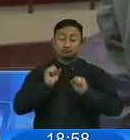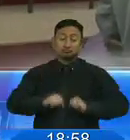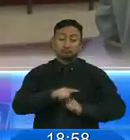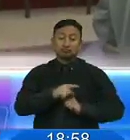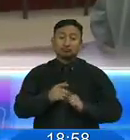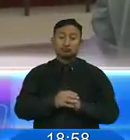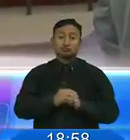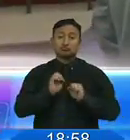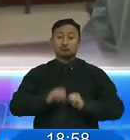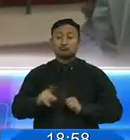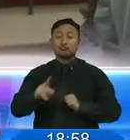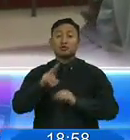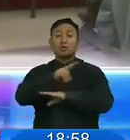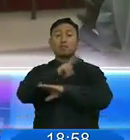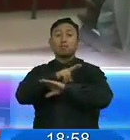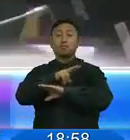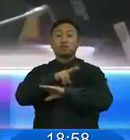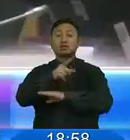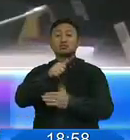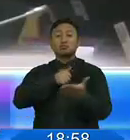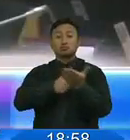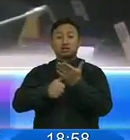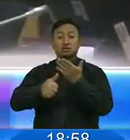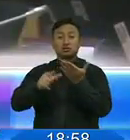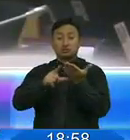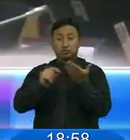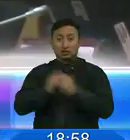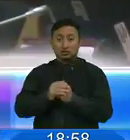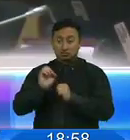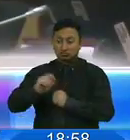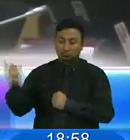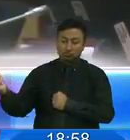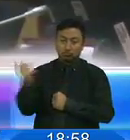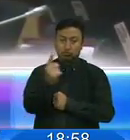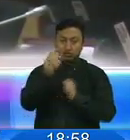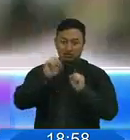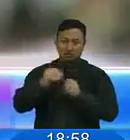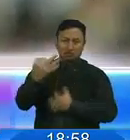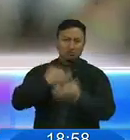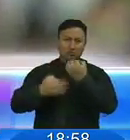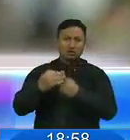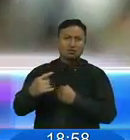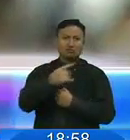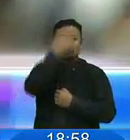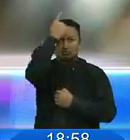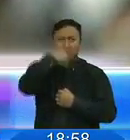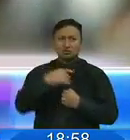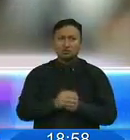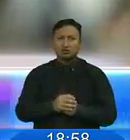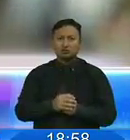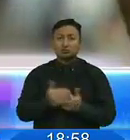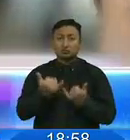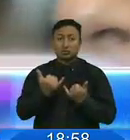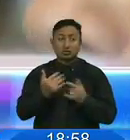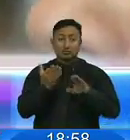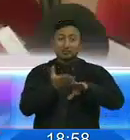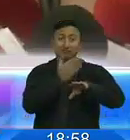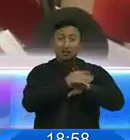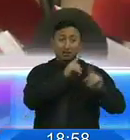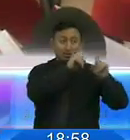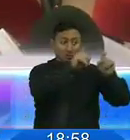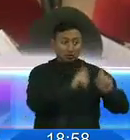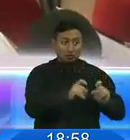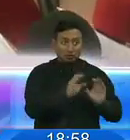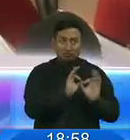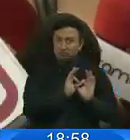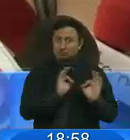llamar incluso al ministro de Finanzas para que dé una explicación ante esta decisión tomada, que dicen al parecer no fue consultada. El ministro tendrá